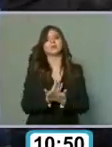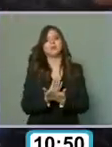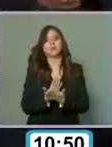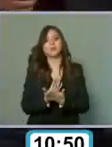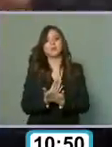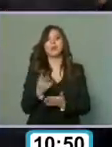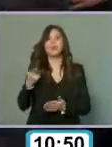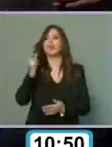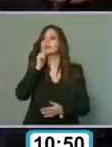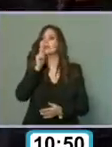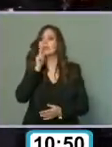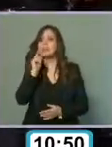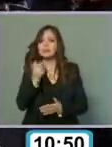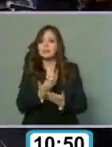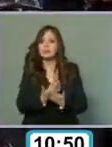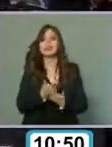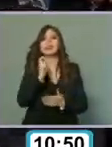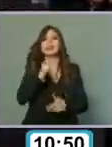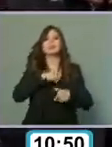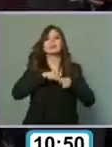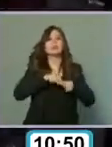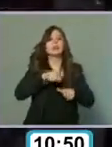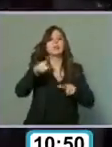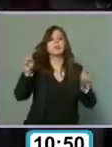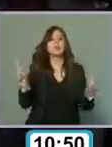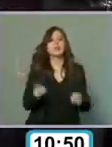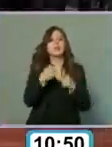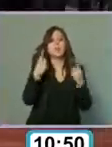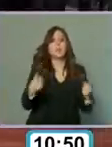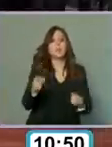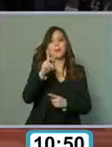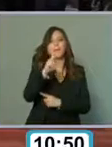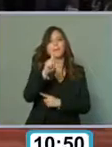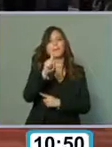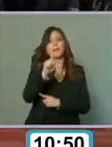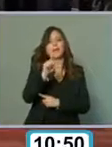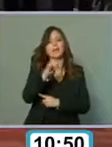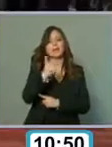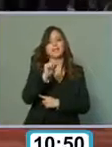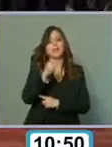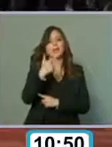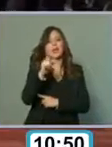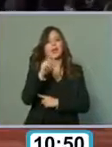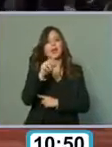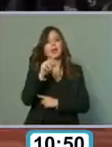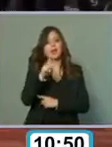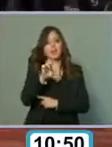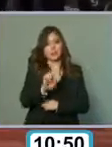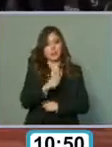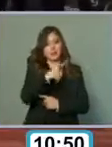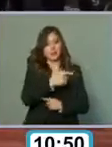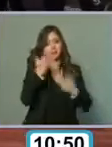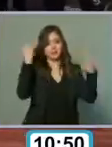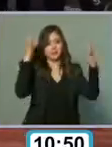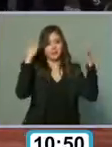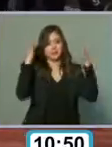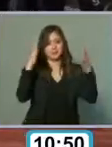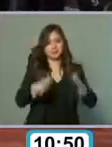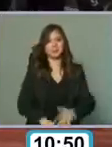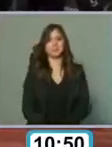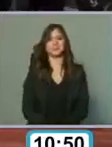tú tranquilo. Por lo pronto vamos a seguir disfrutando de su música y son banda. Playa Grande, casi nadie. Venga, muchachos, fuerte el aplauso.